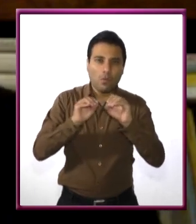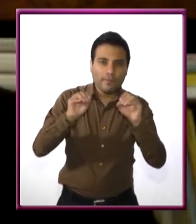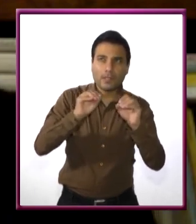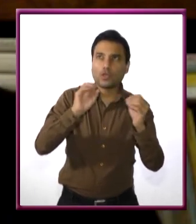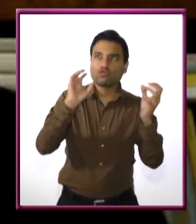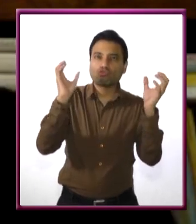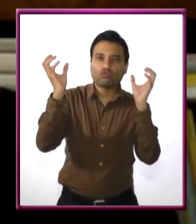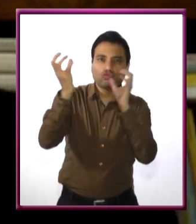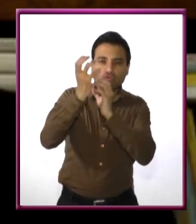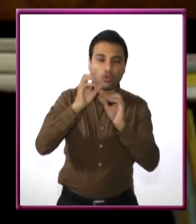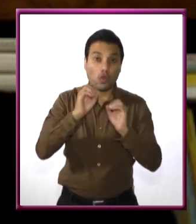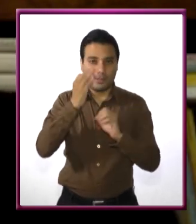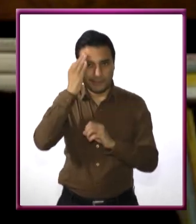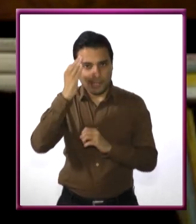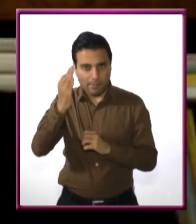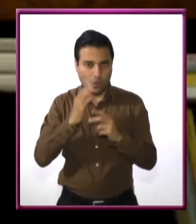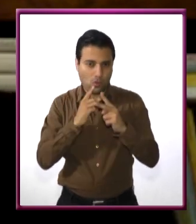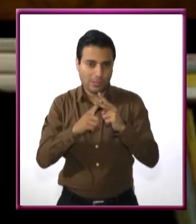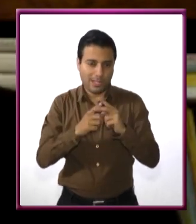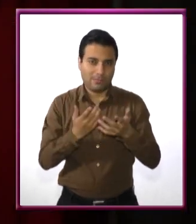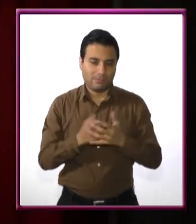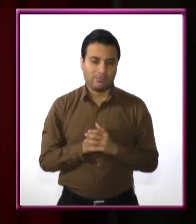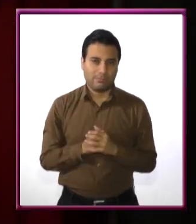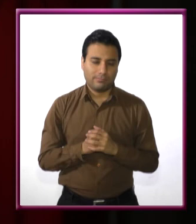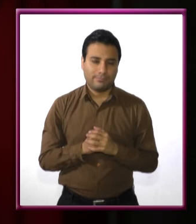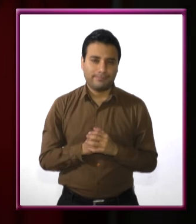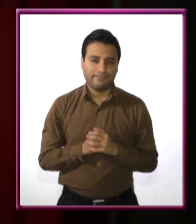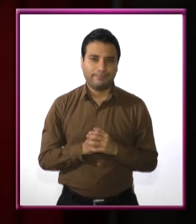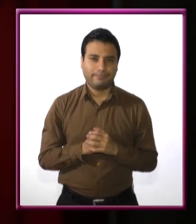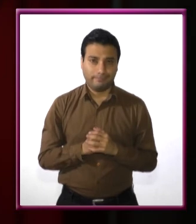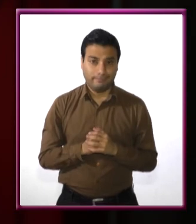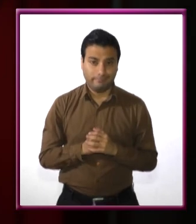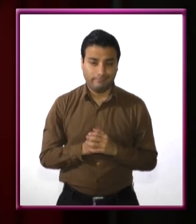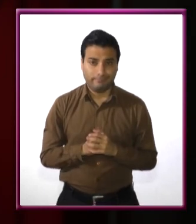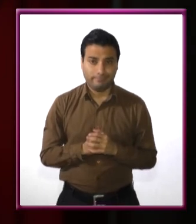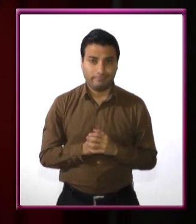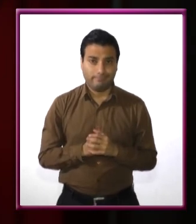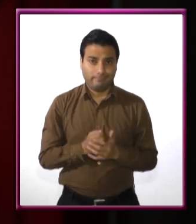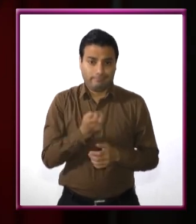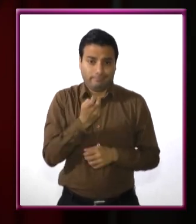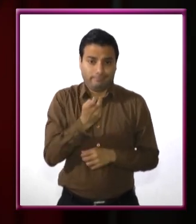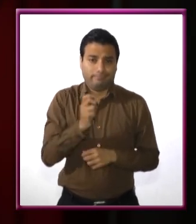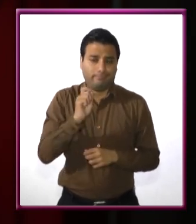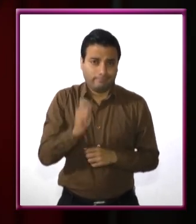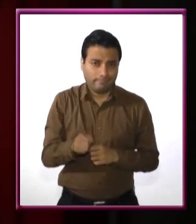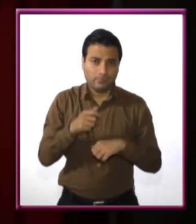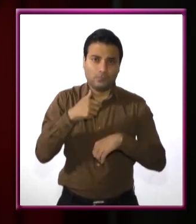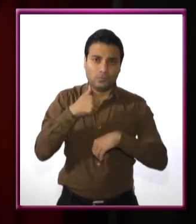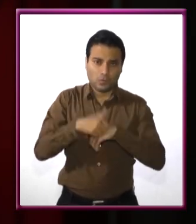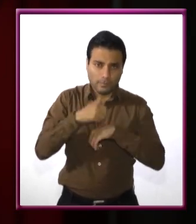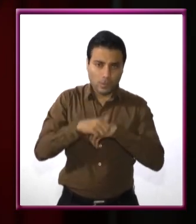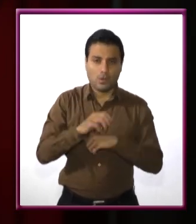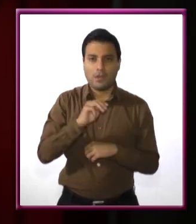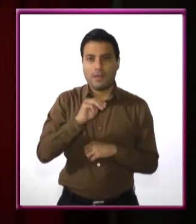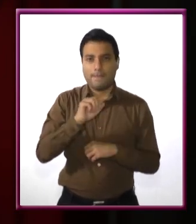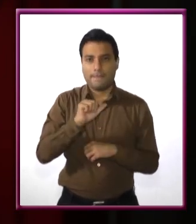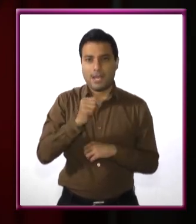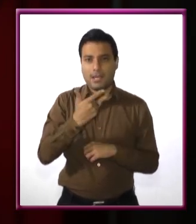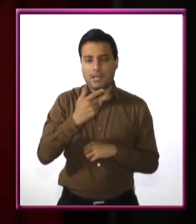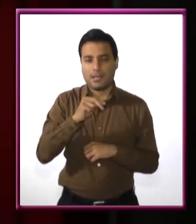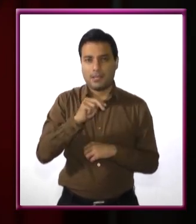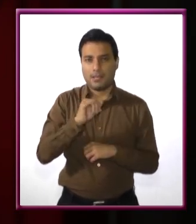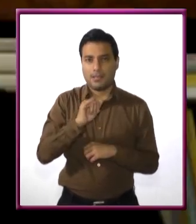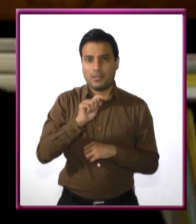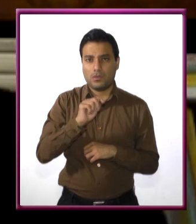astros o para llevar el registro del tiempo. Entonces, los conceptos que están asociados a estas áreas son los de número, magnitud